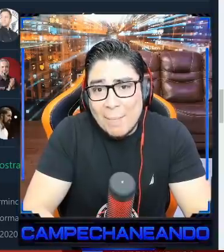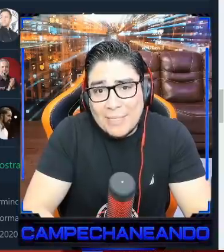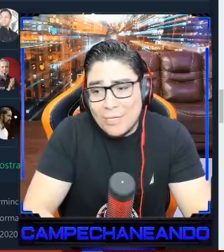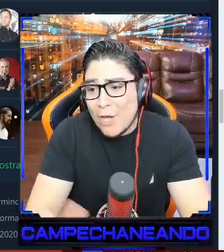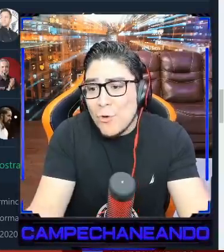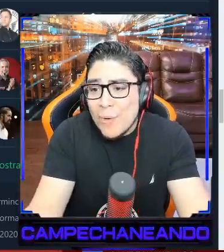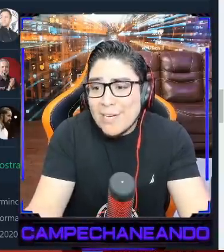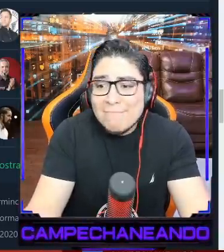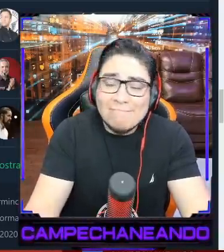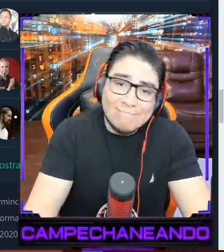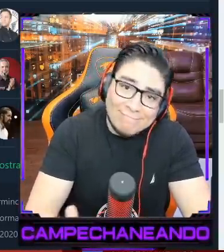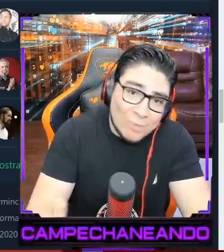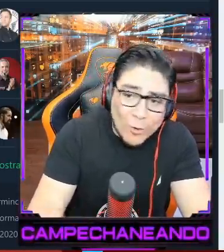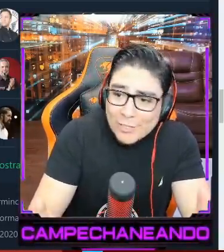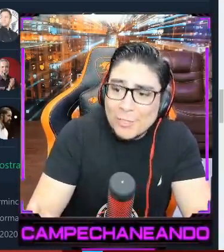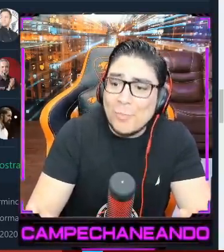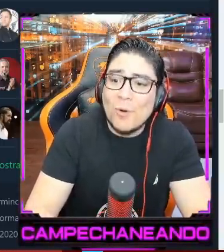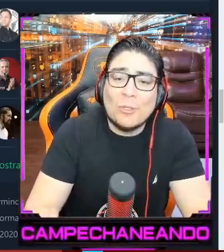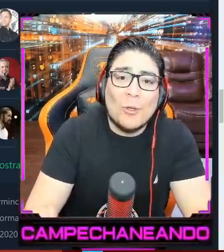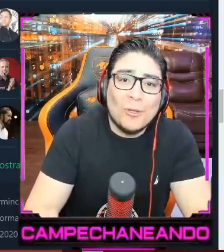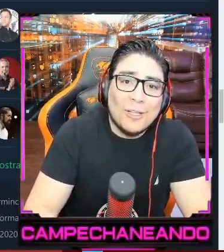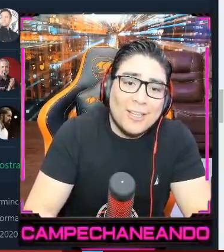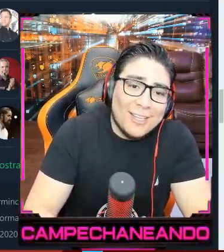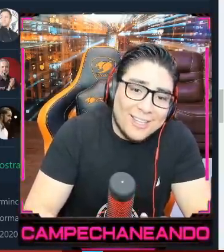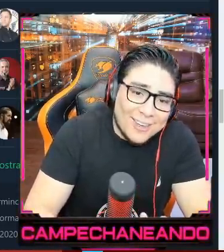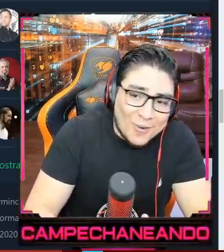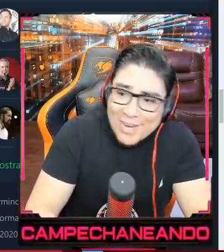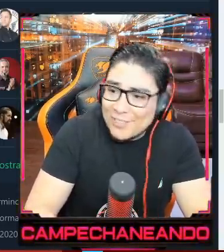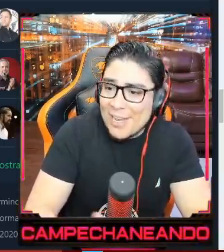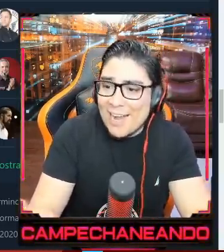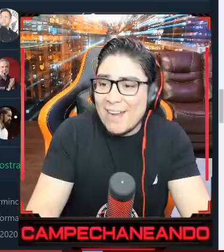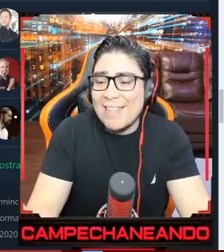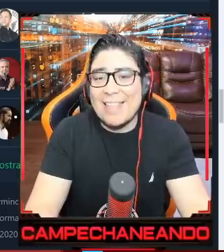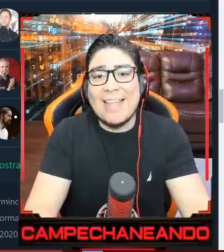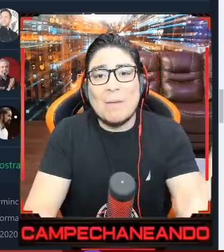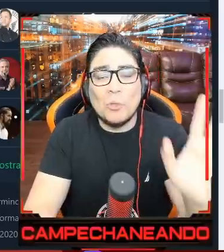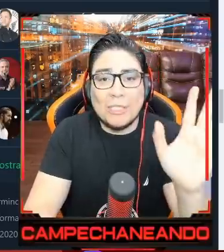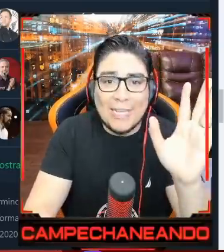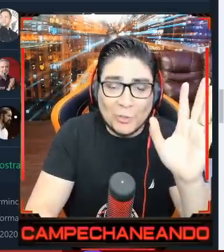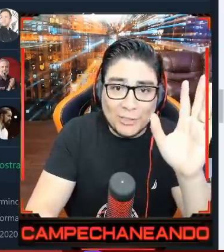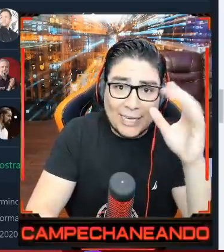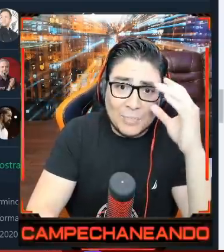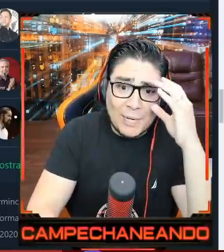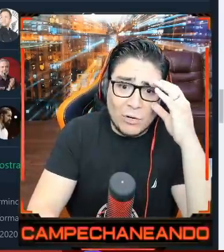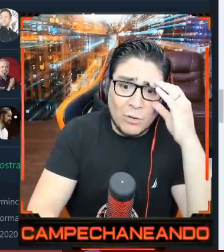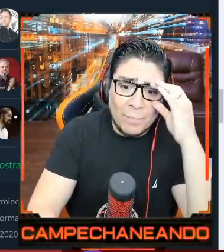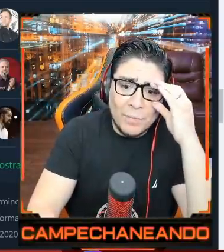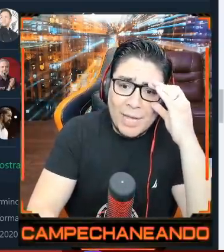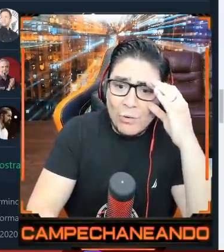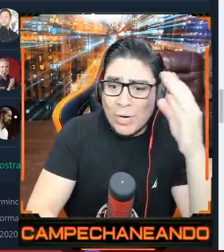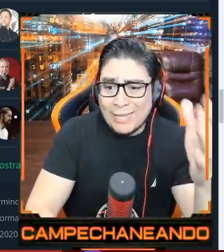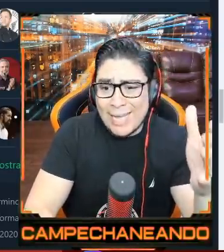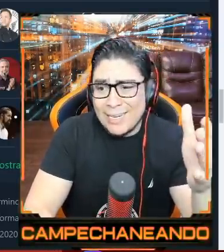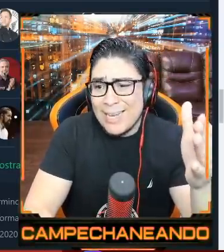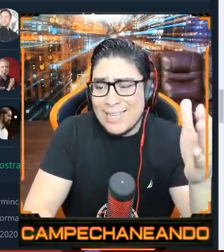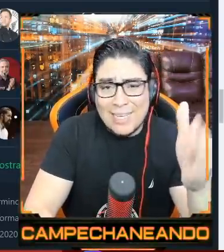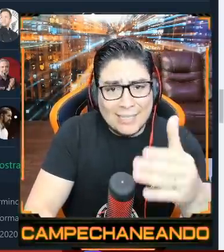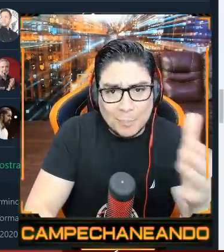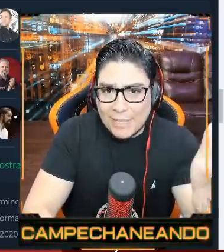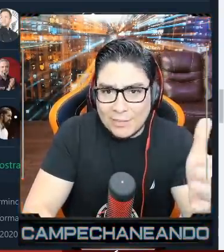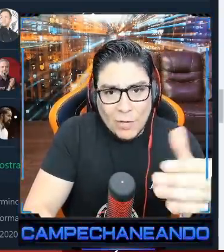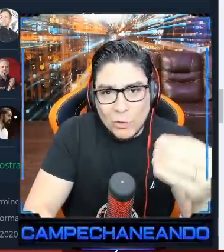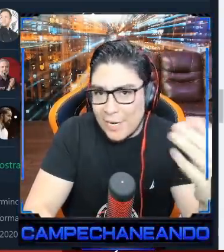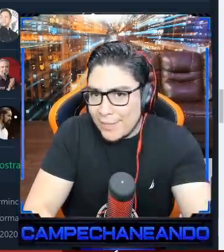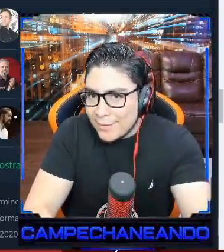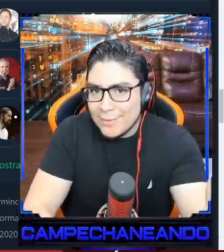en campeche no hay uber con eso les pongo todo con eso ya le van a entender a muchas de las cosas que explicó en yucatán en